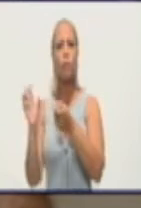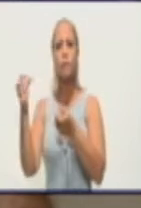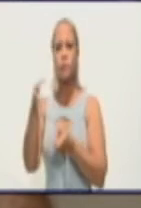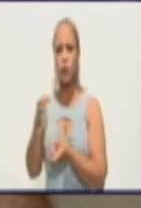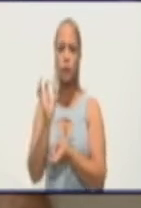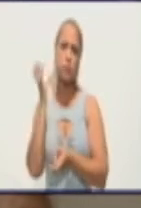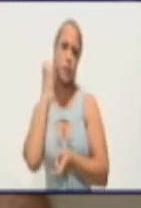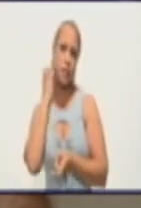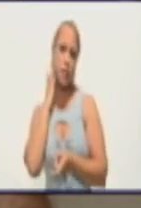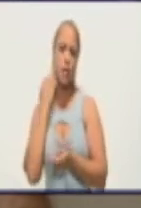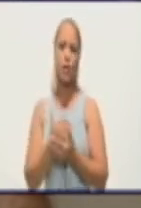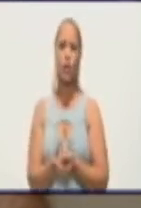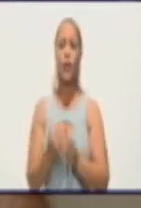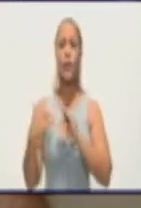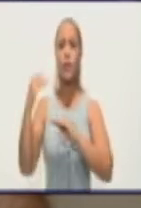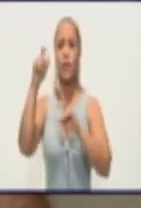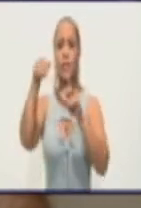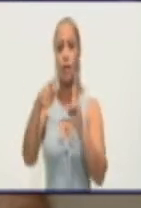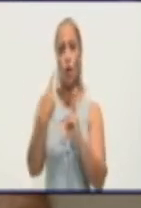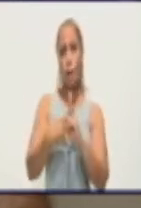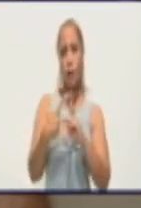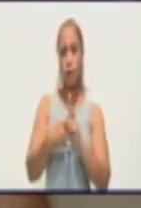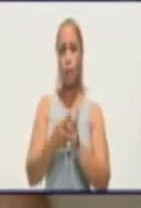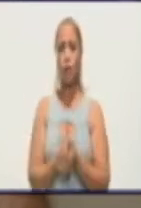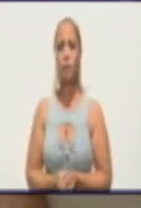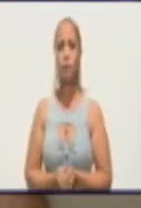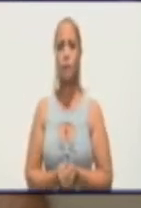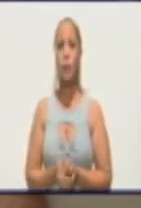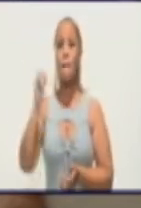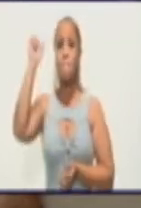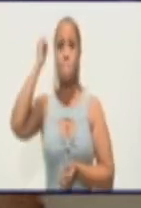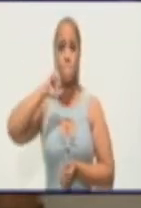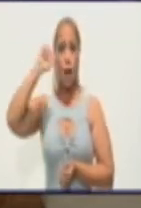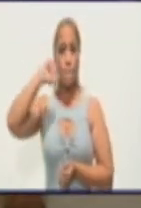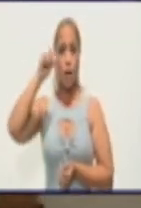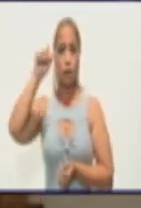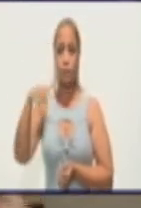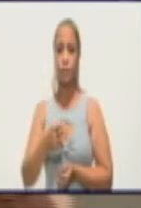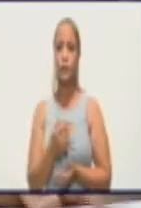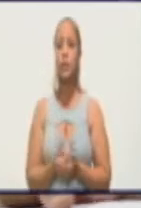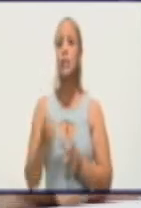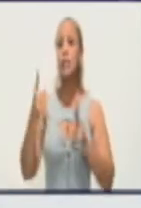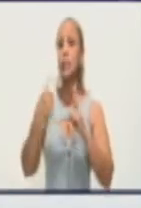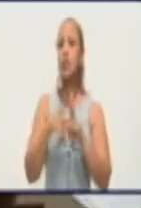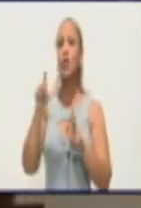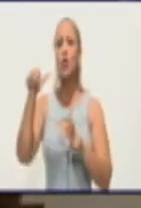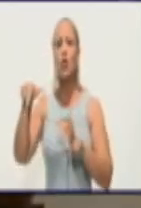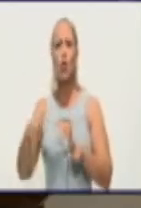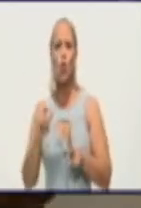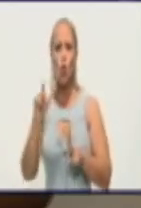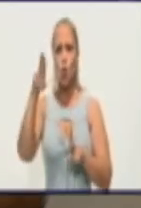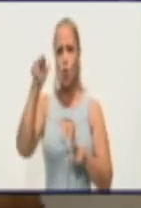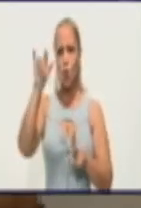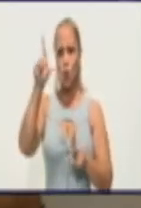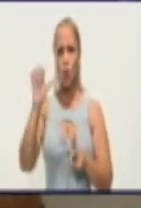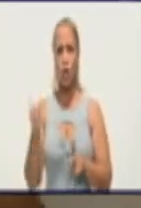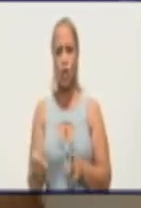circuito de desarrollo vayan nabai mal bang y julia ahora esta